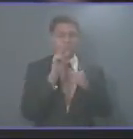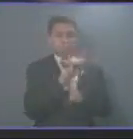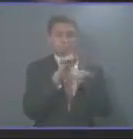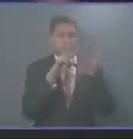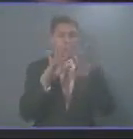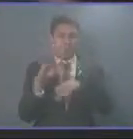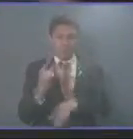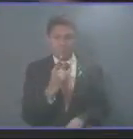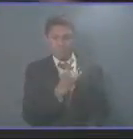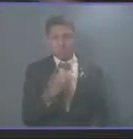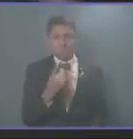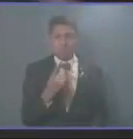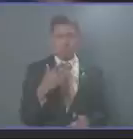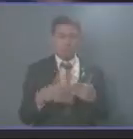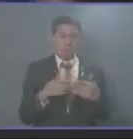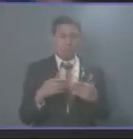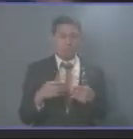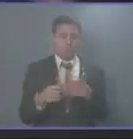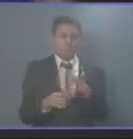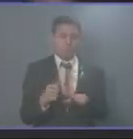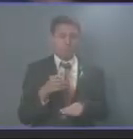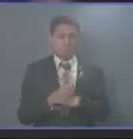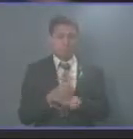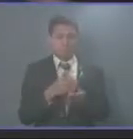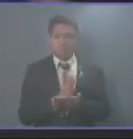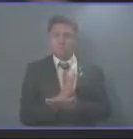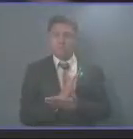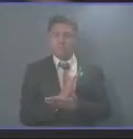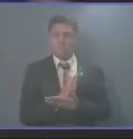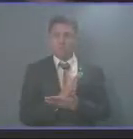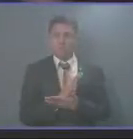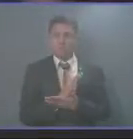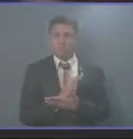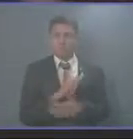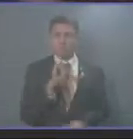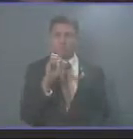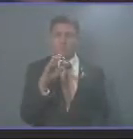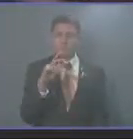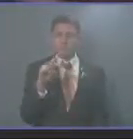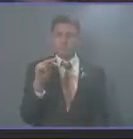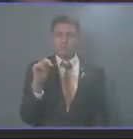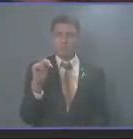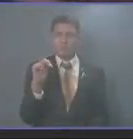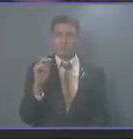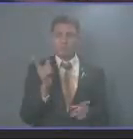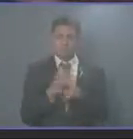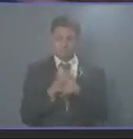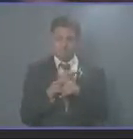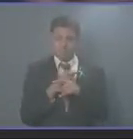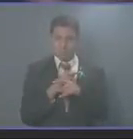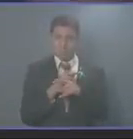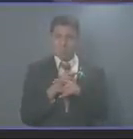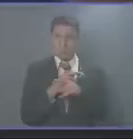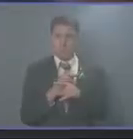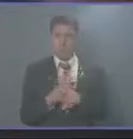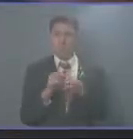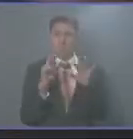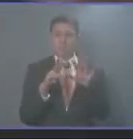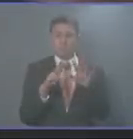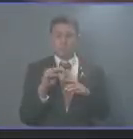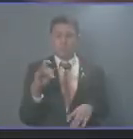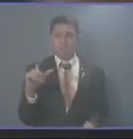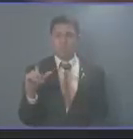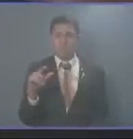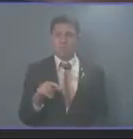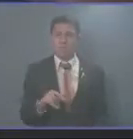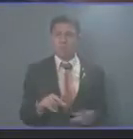275 pacientes administrados con ondacetran modifical, 8